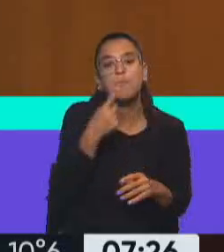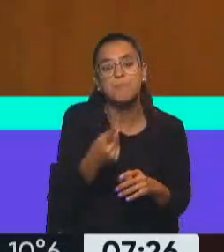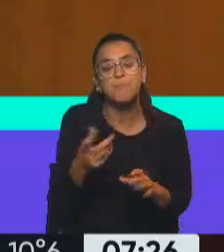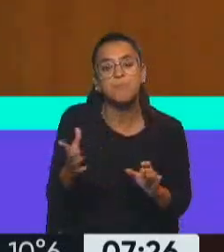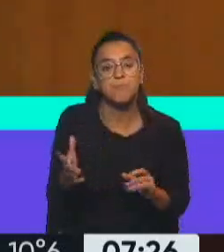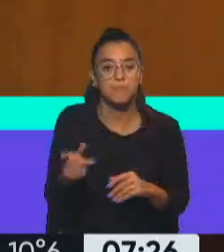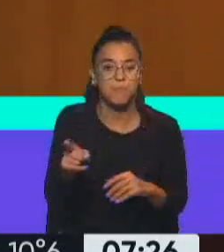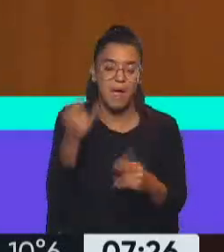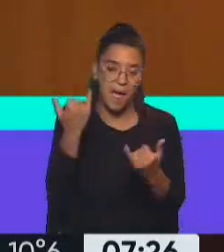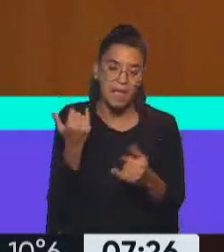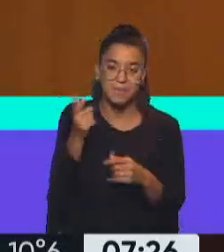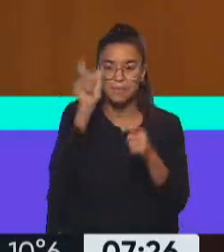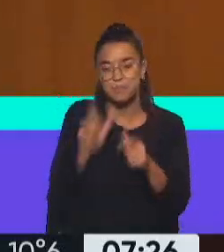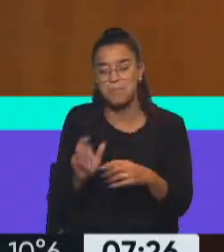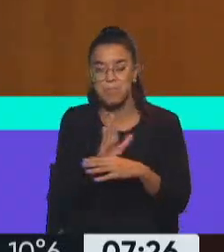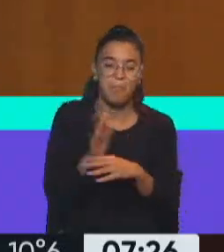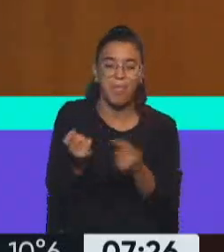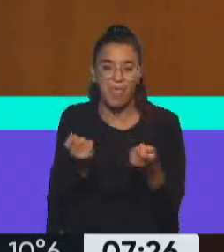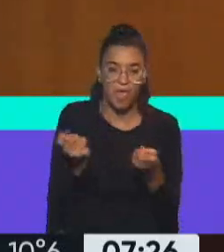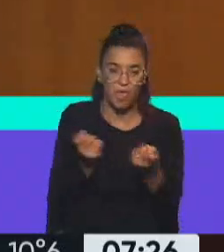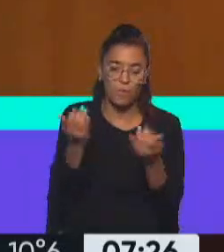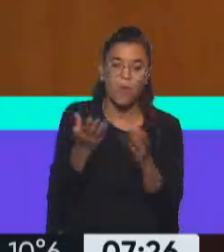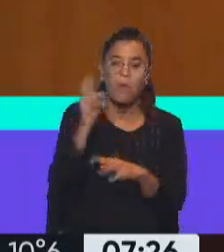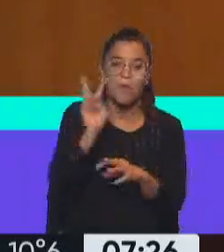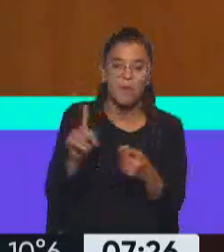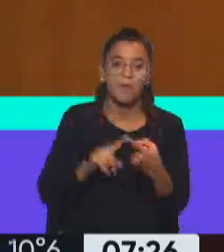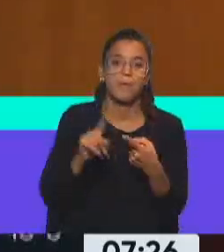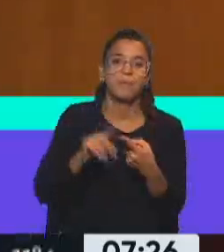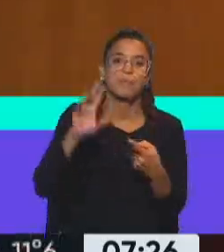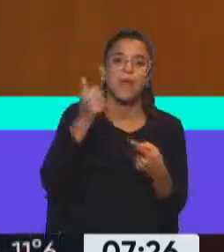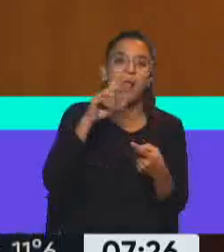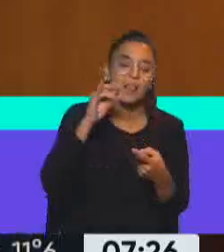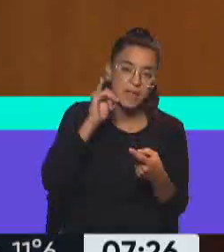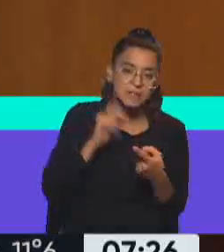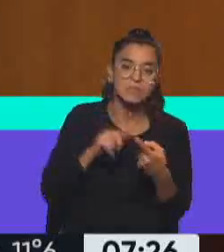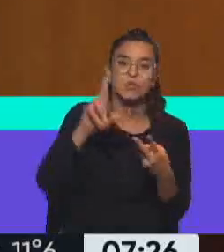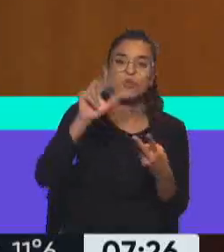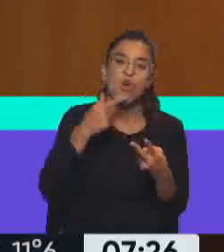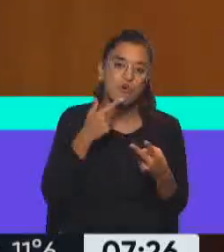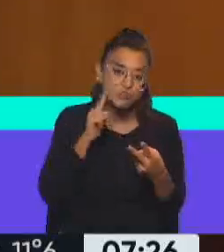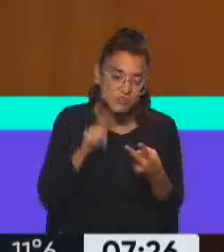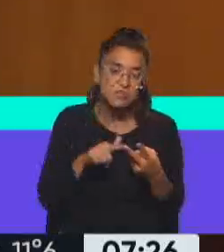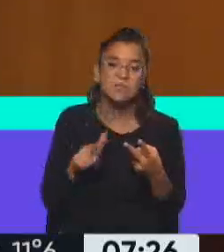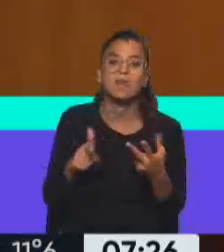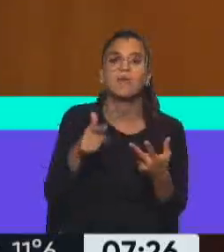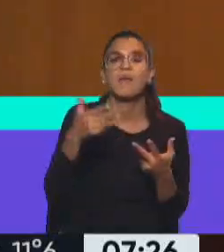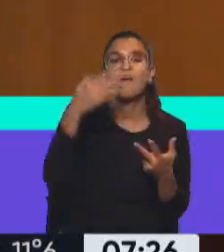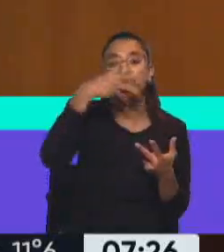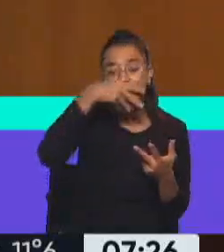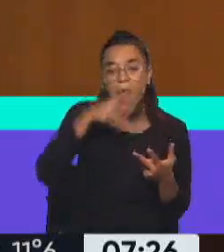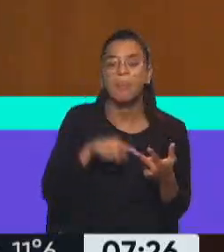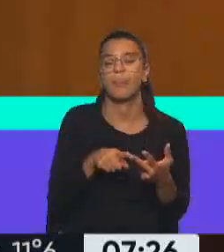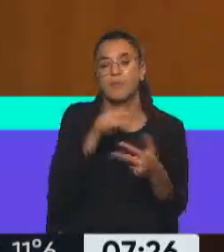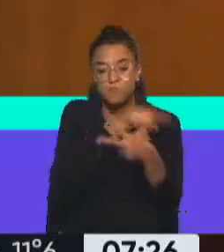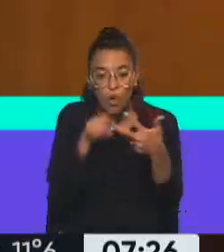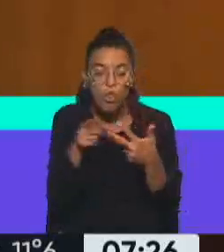sentido. Hay mediadores, ¿no? Porque en los últimos días estuvimos escuchando a Eduardo Valdés, a Agustín Rossi, en las últimas horas a Aníbal Fernández. Exacto. Todos